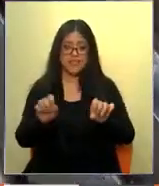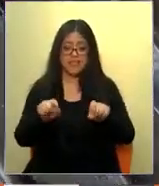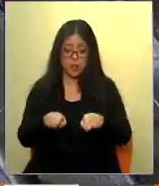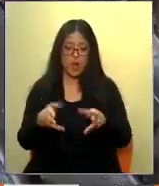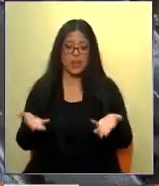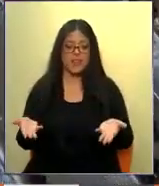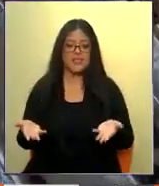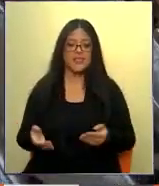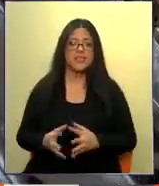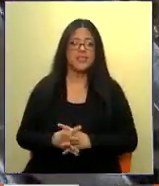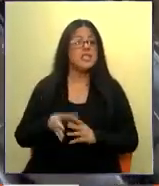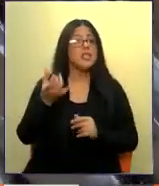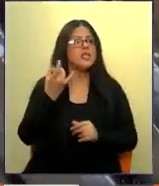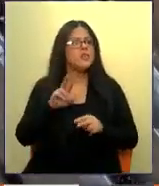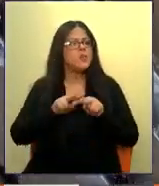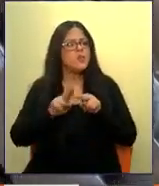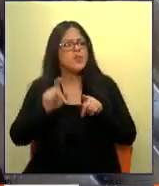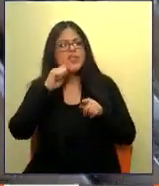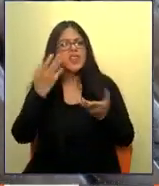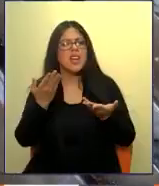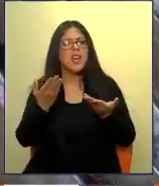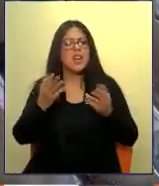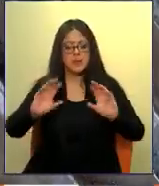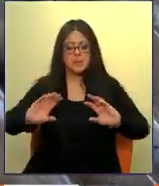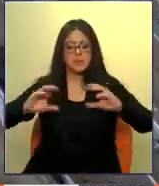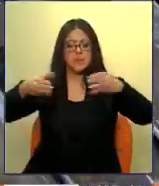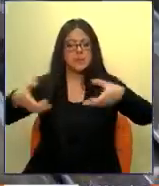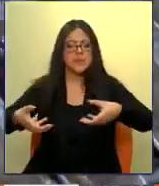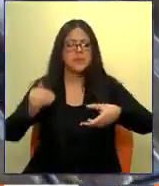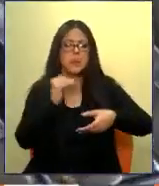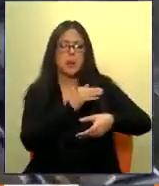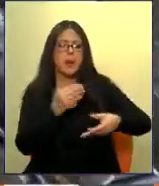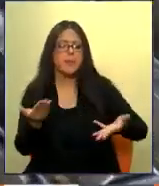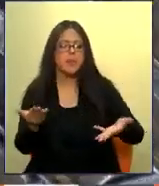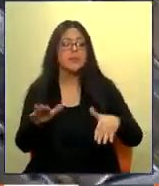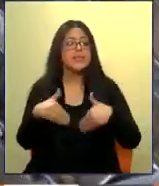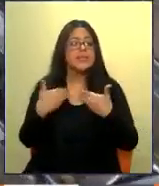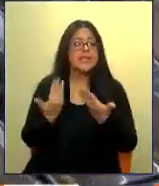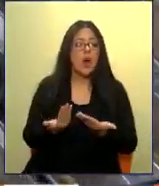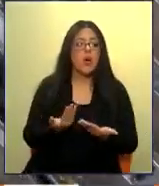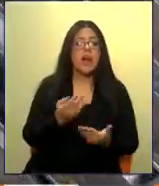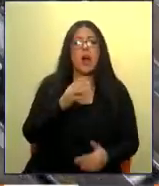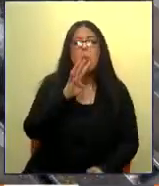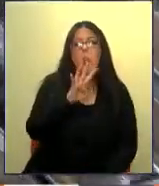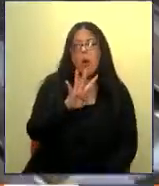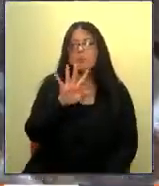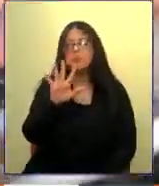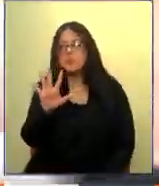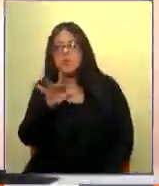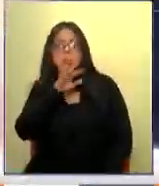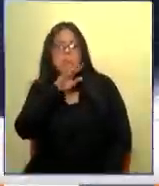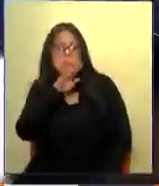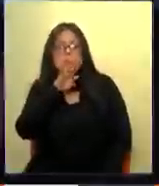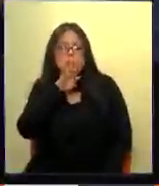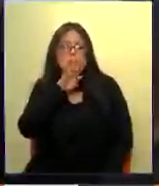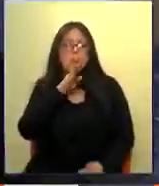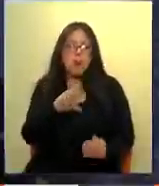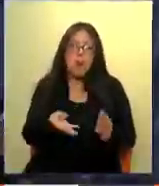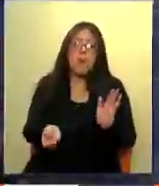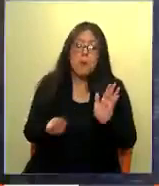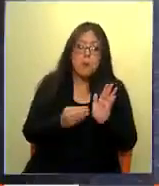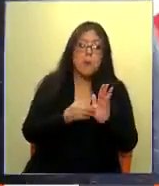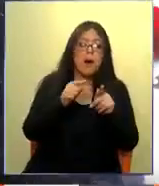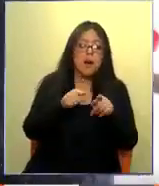¿Sí? Solamente lo que hicimos fue sellar. Y ahora le vamos a dar 4 o 5 minutos más. Y esto tiene que empezar